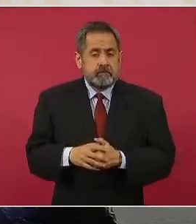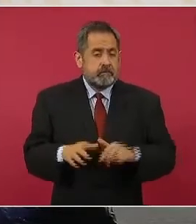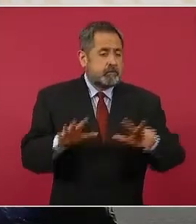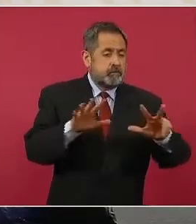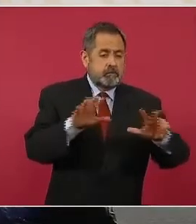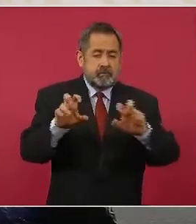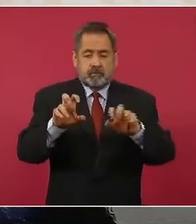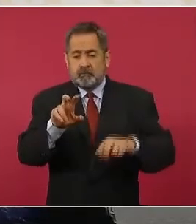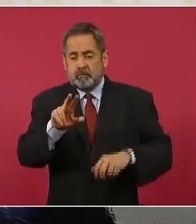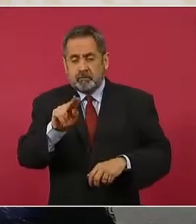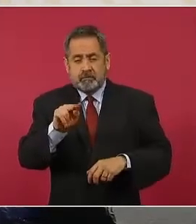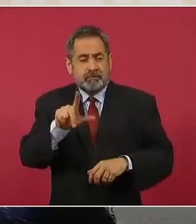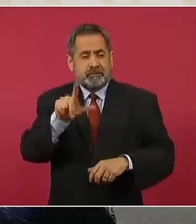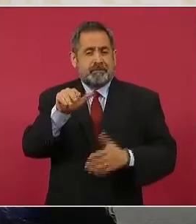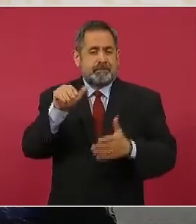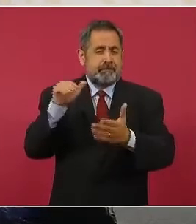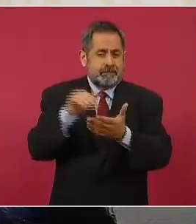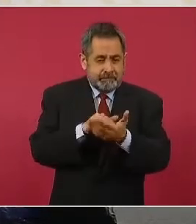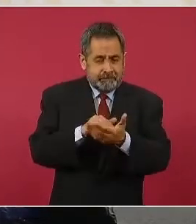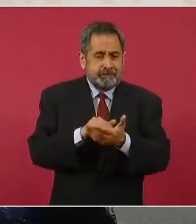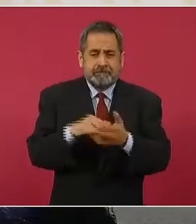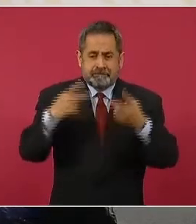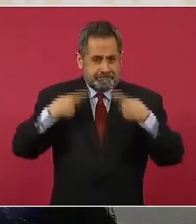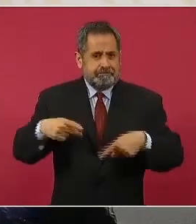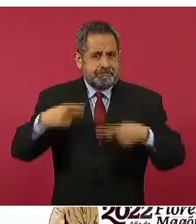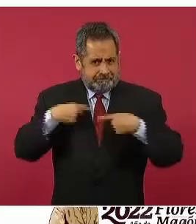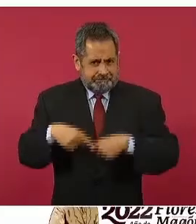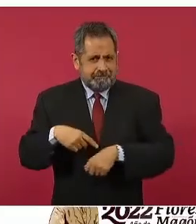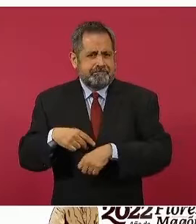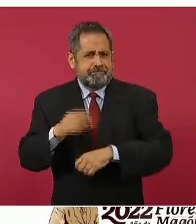Pero esto ha ayudado muchísimo.